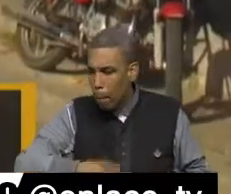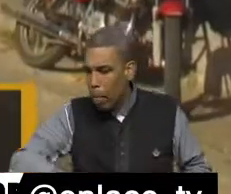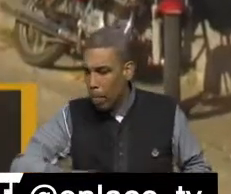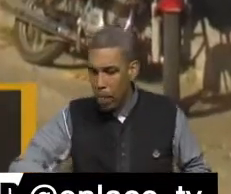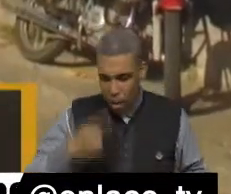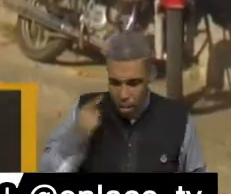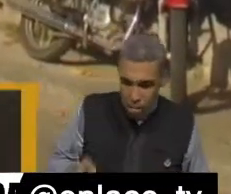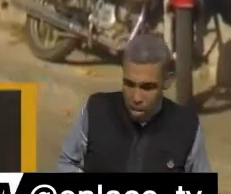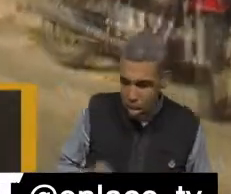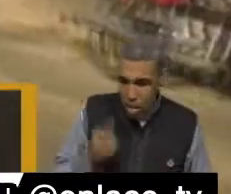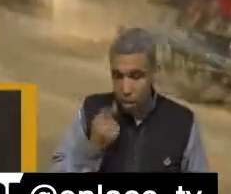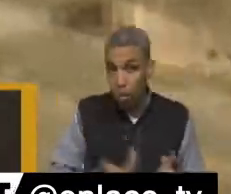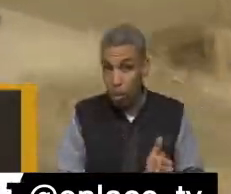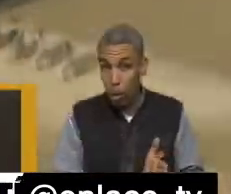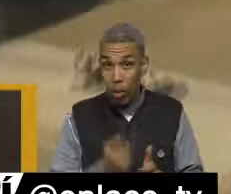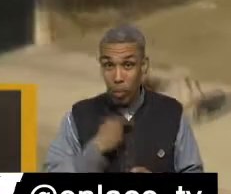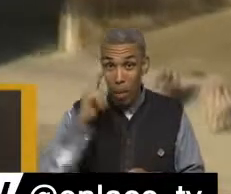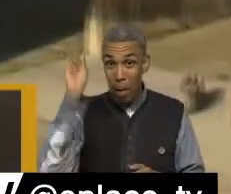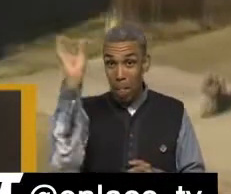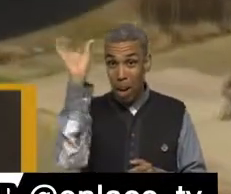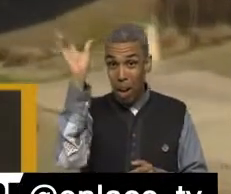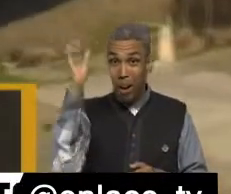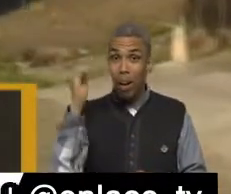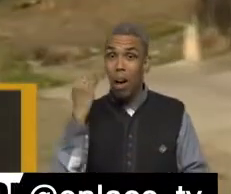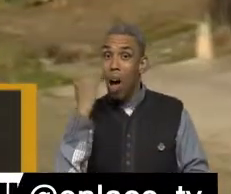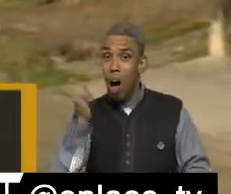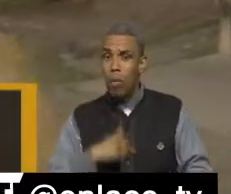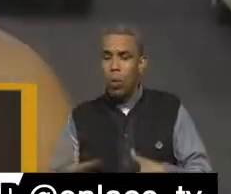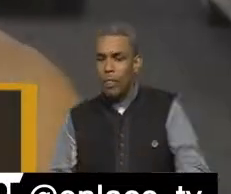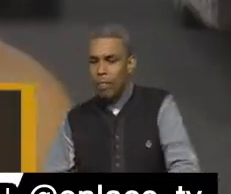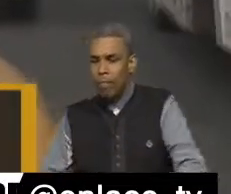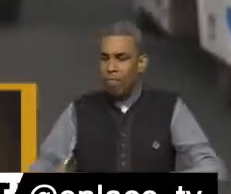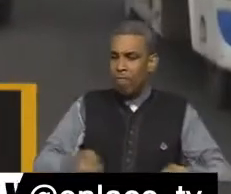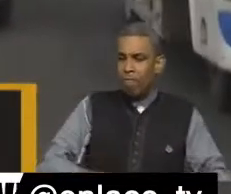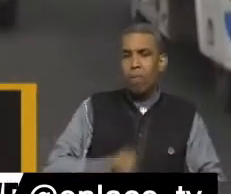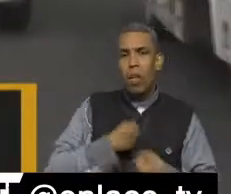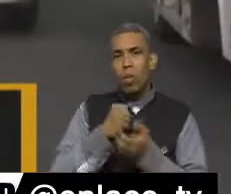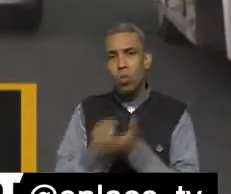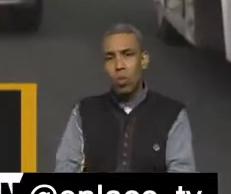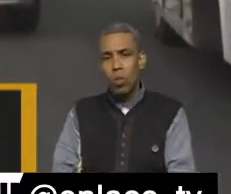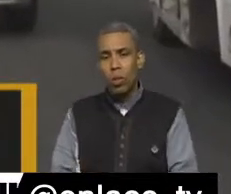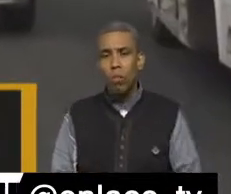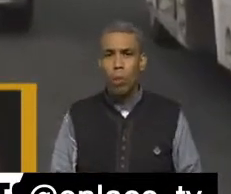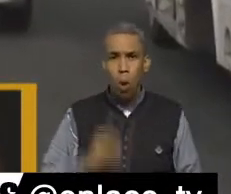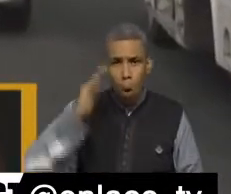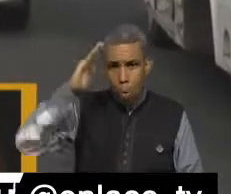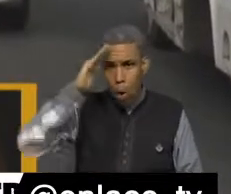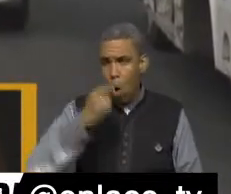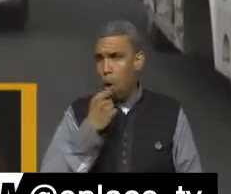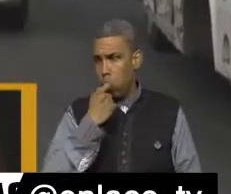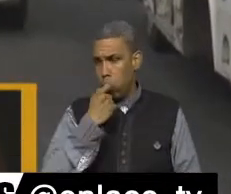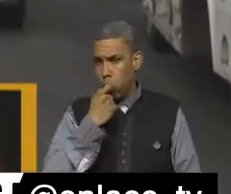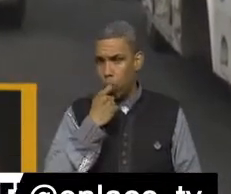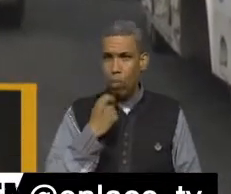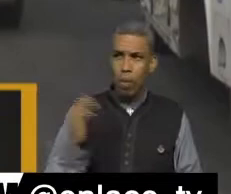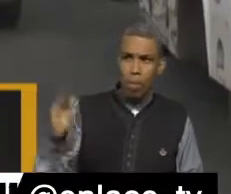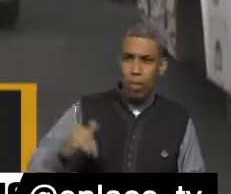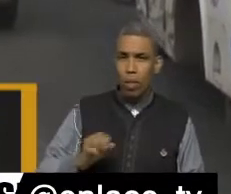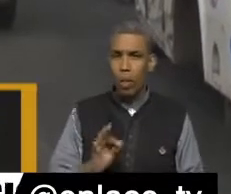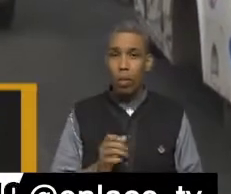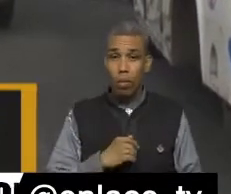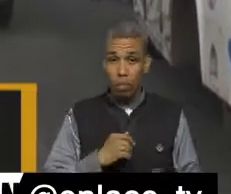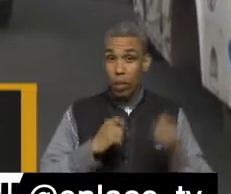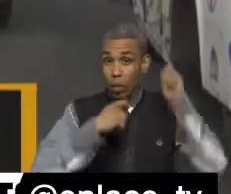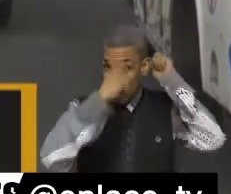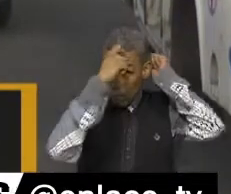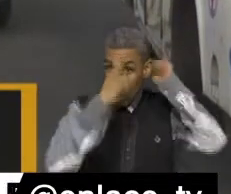que una ambulancia del cuerpo de bomberos traslada a la mujer herida a un centro asistencial. No, no ha venido tránsito todavía, desde que pasó el accidente. ¿Y bomberos divinos por favor?